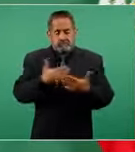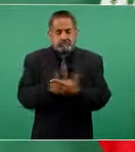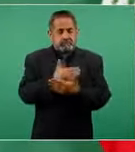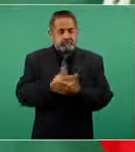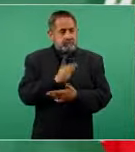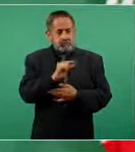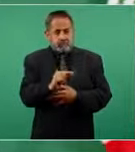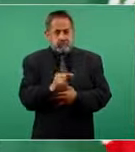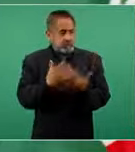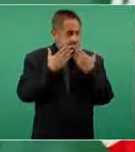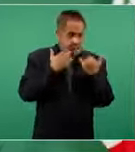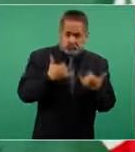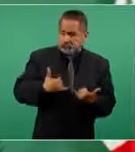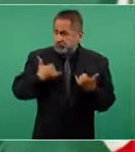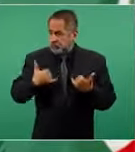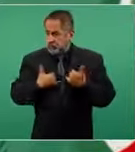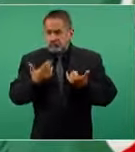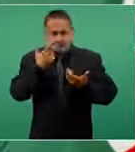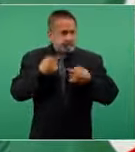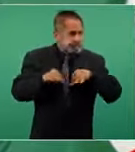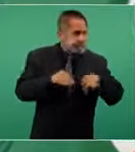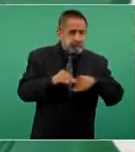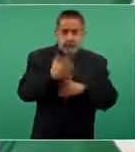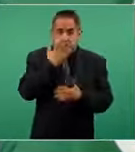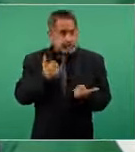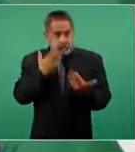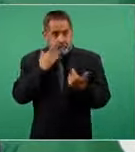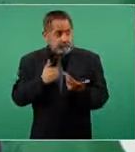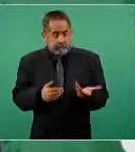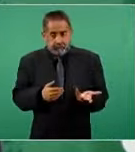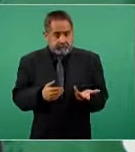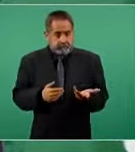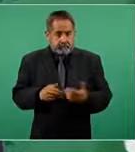No tienen población joven.